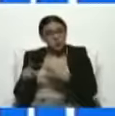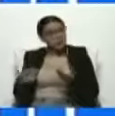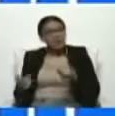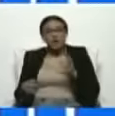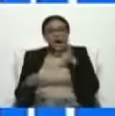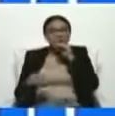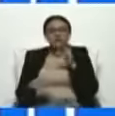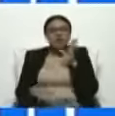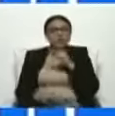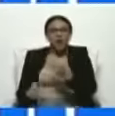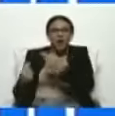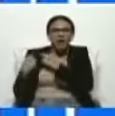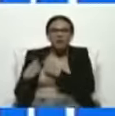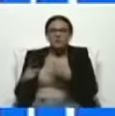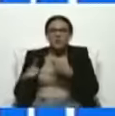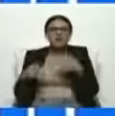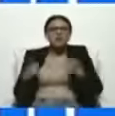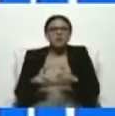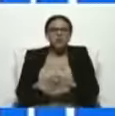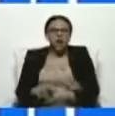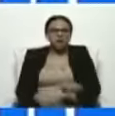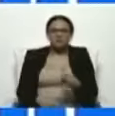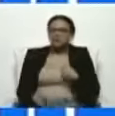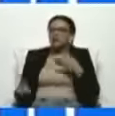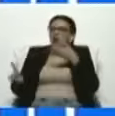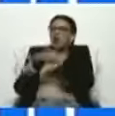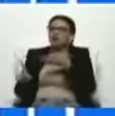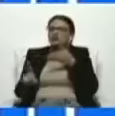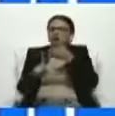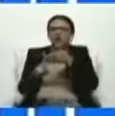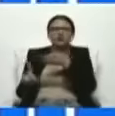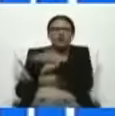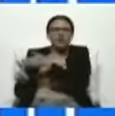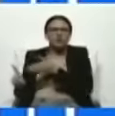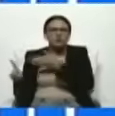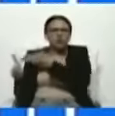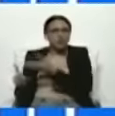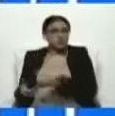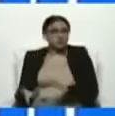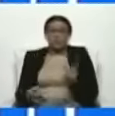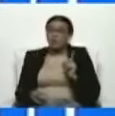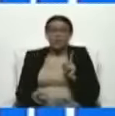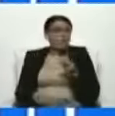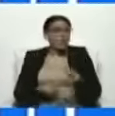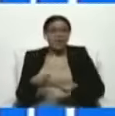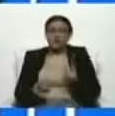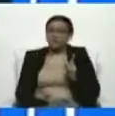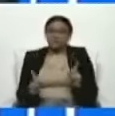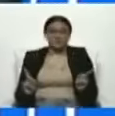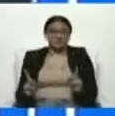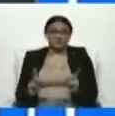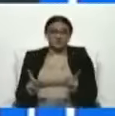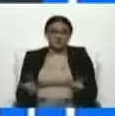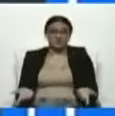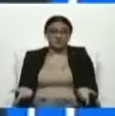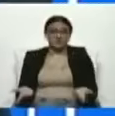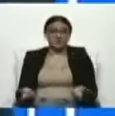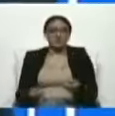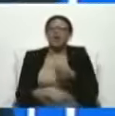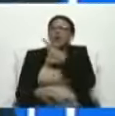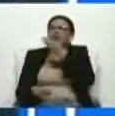nuestro presidente Maduro, de los líderes de la Revolución Venezolana, de personas que por ser de izquierda inmediatamente son